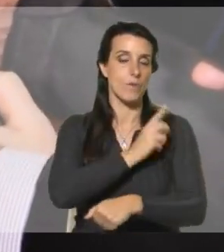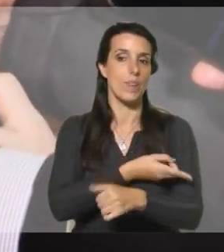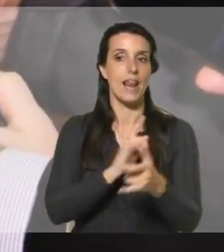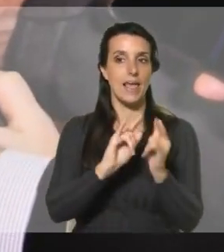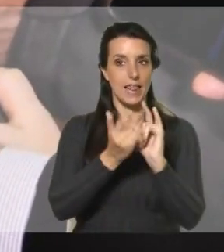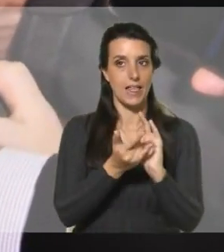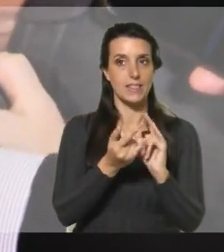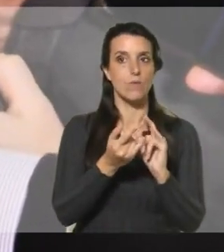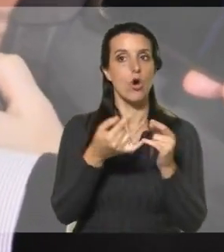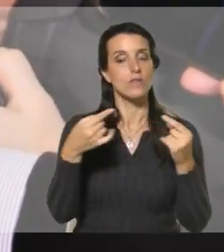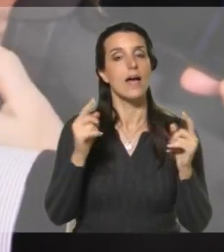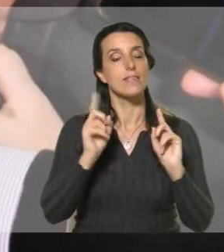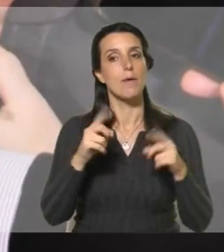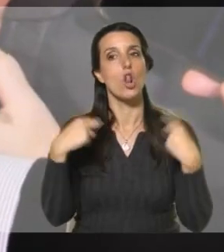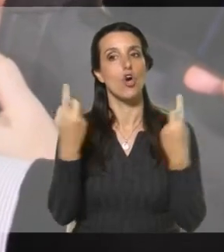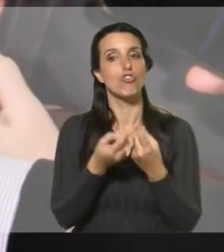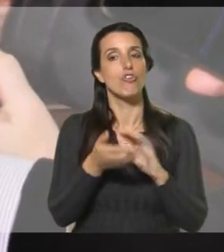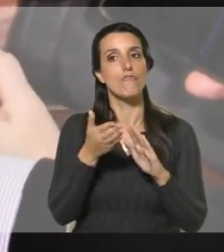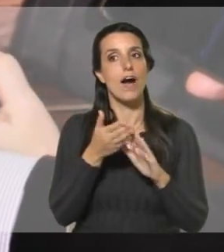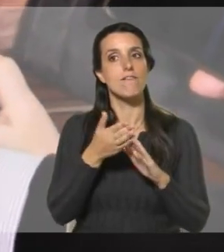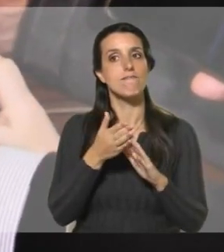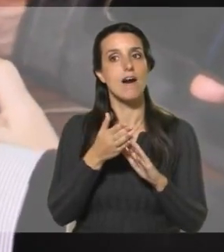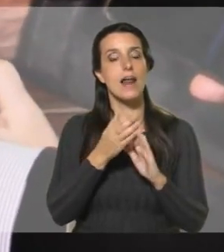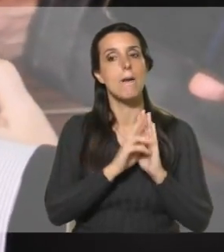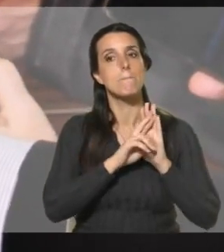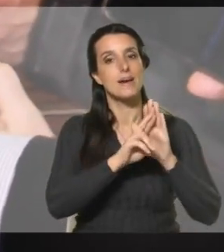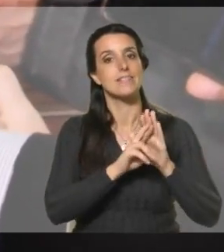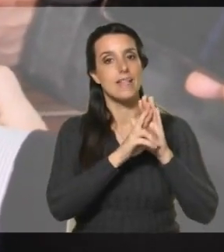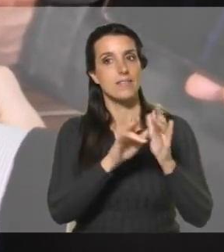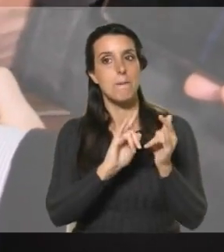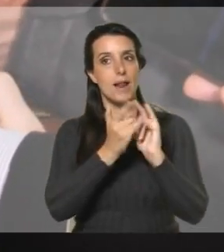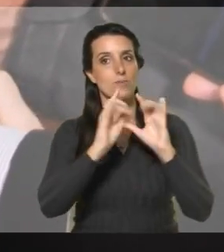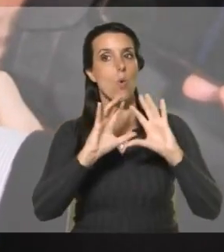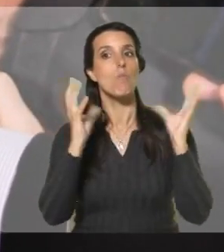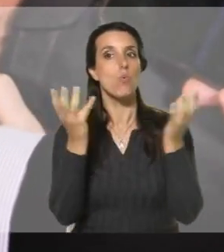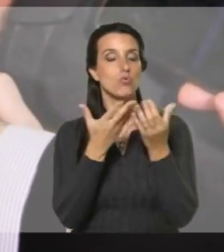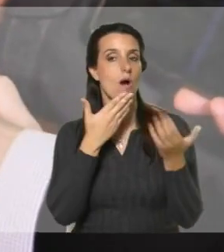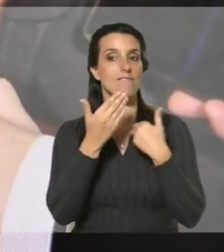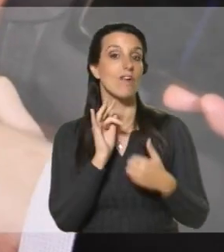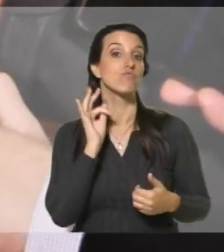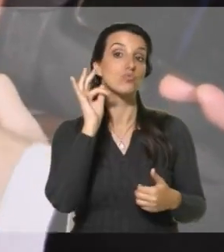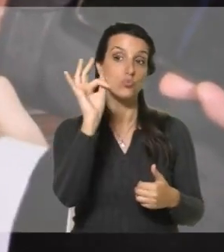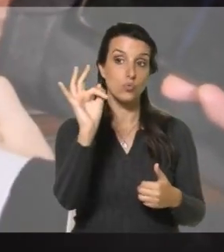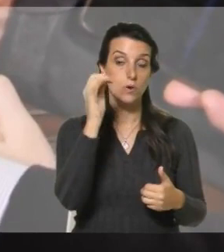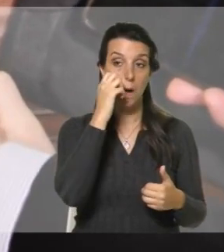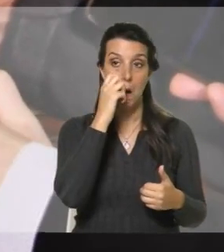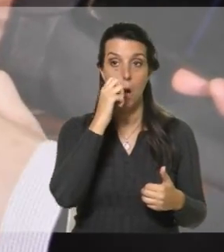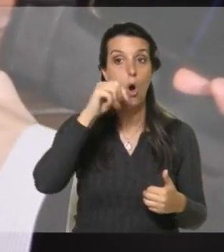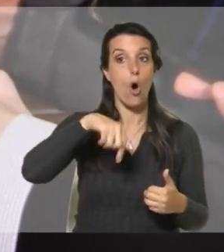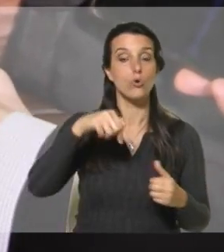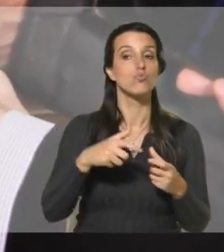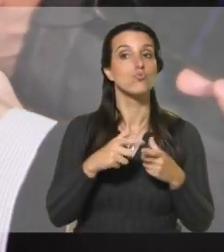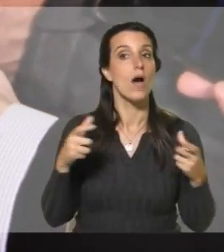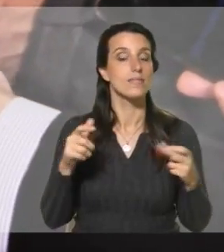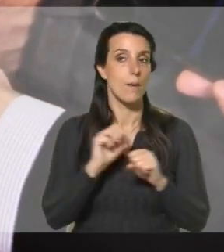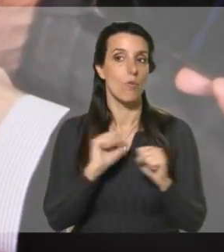donde entre otras cosas vamos a estar recibiendo representantes de los parlamentos del mundo para hablar del futuro. Hoy tenemos la suerte de